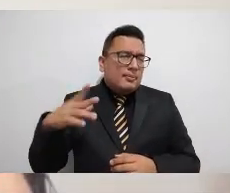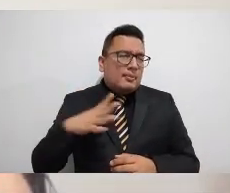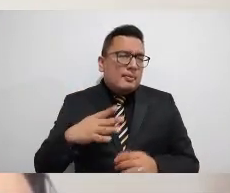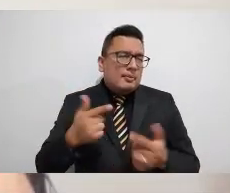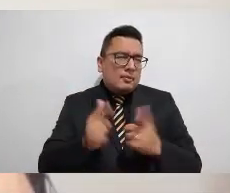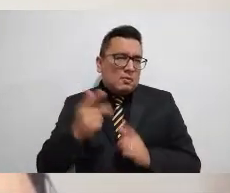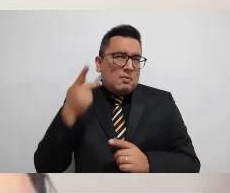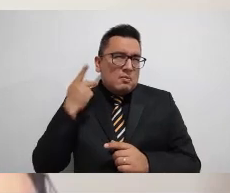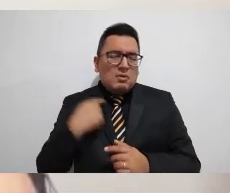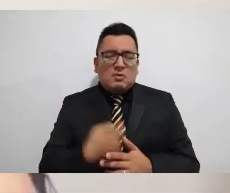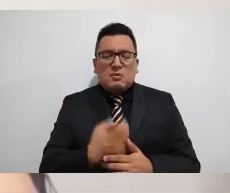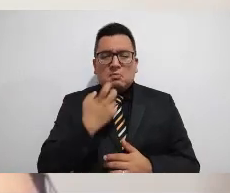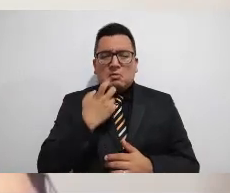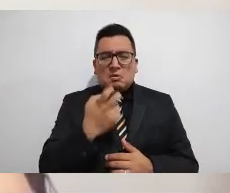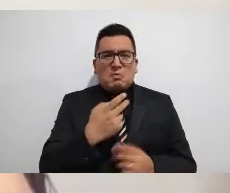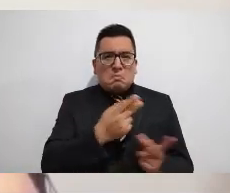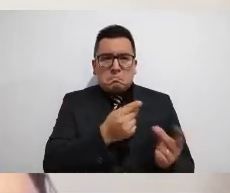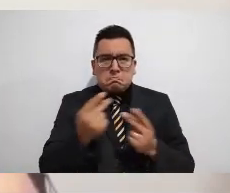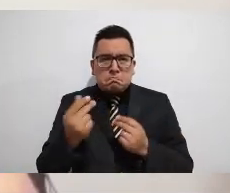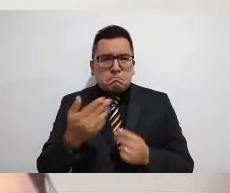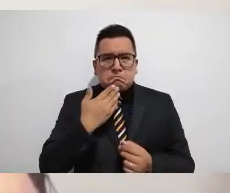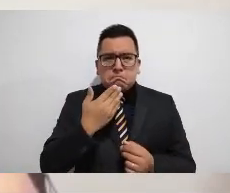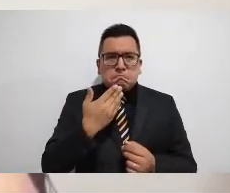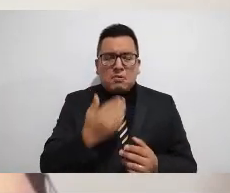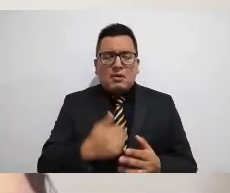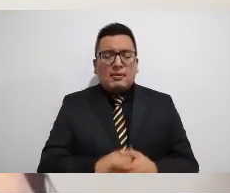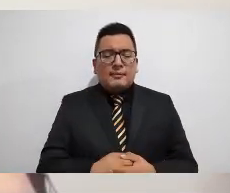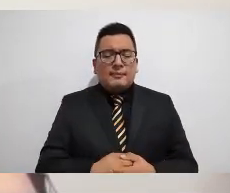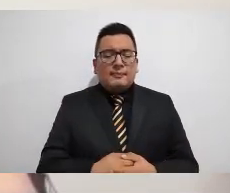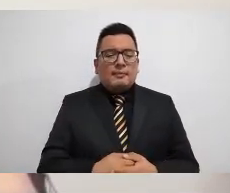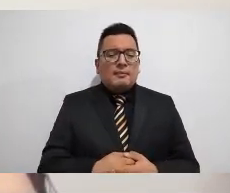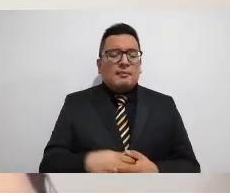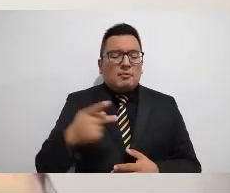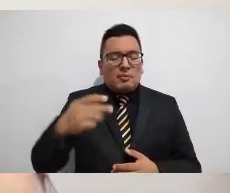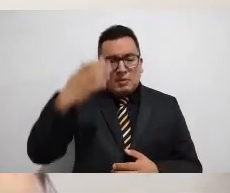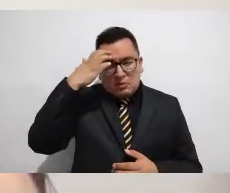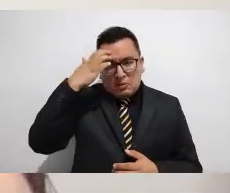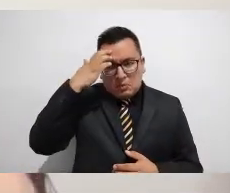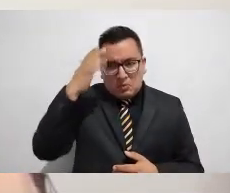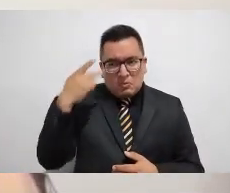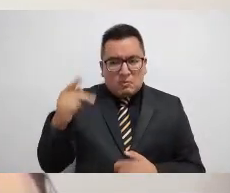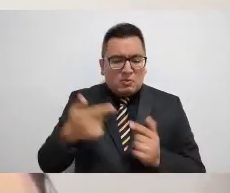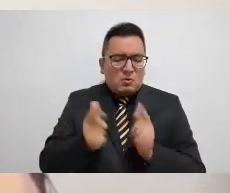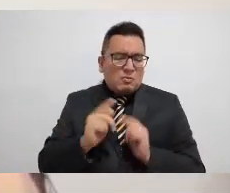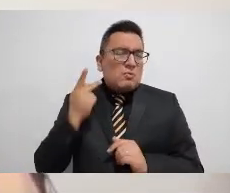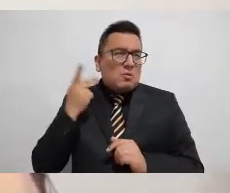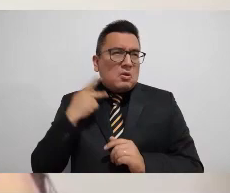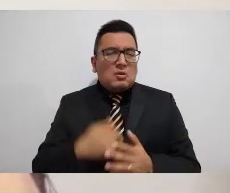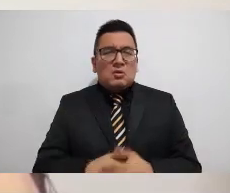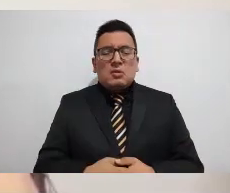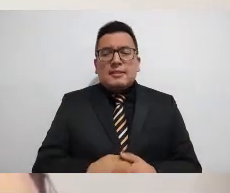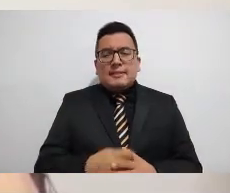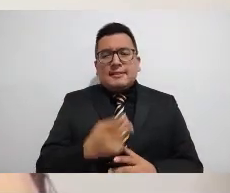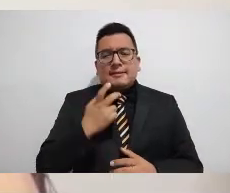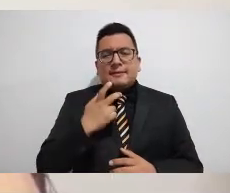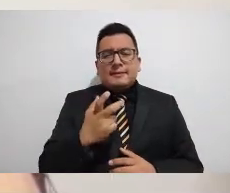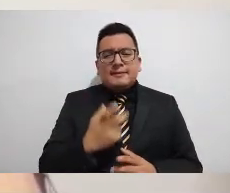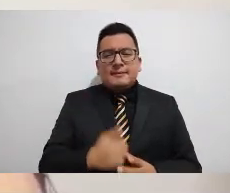políticos, son activas de los procesos o de la vida interna de los partidos políticos.